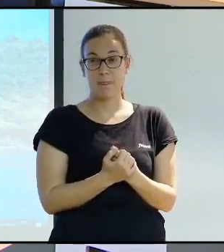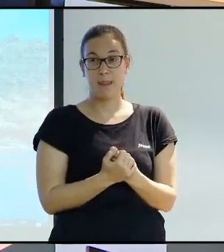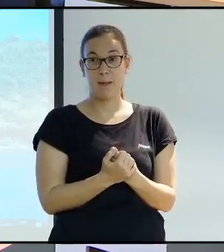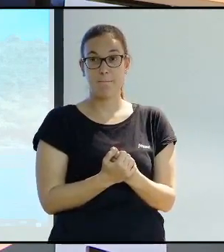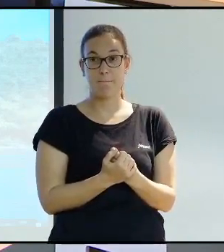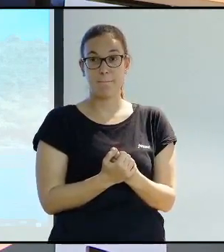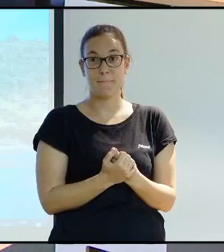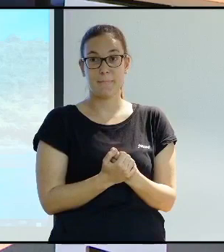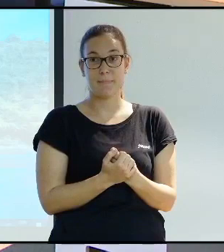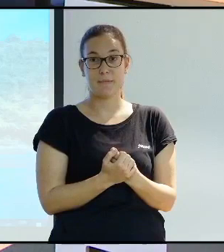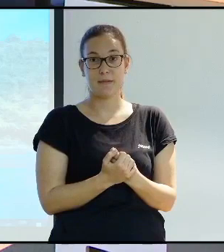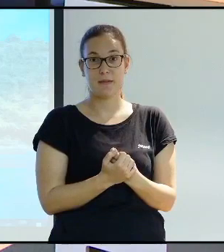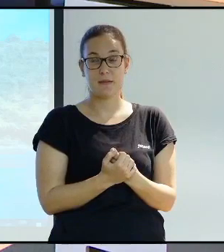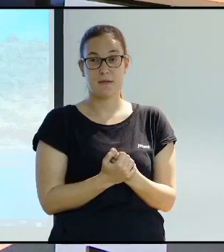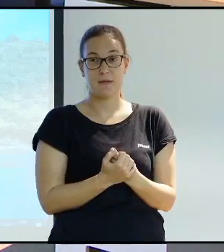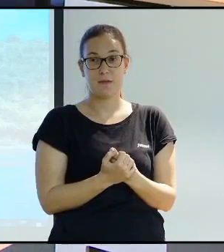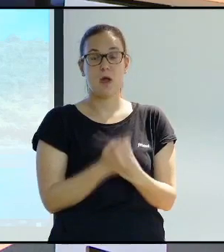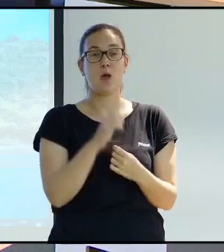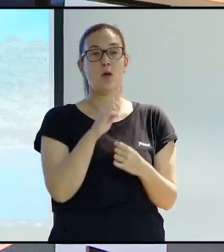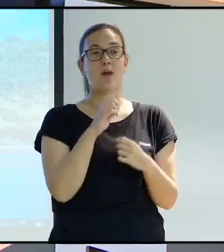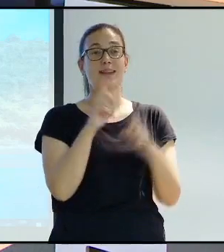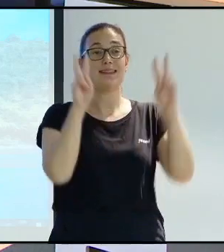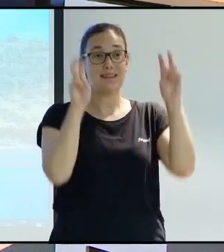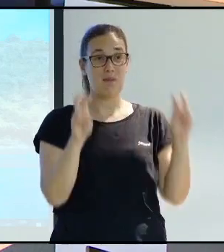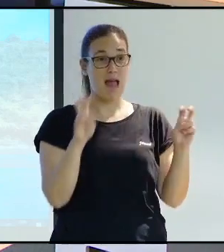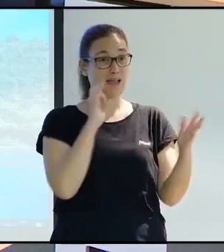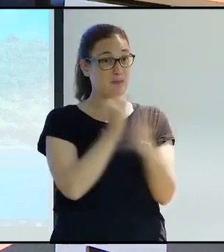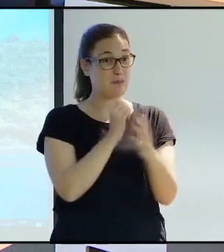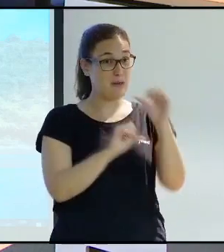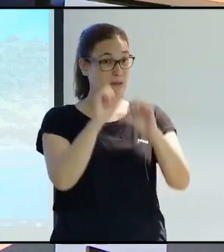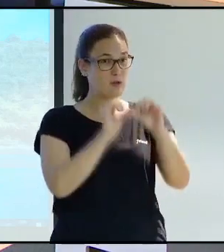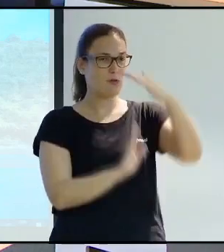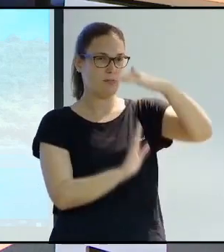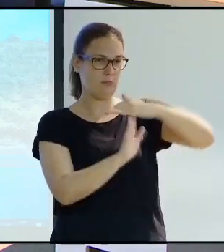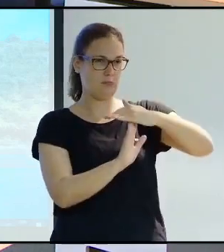Esto lo dejo así en suspenso y luego lo explico.